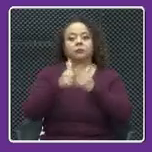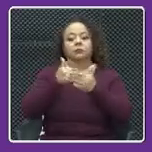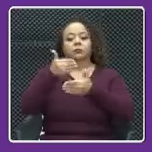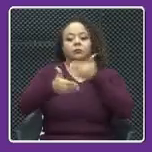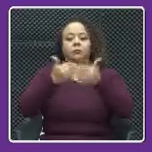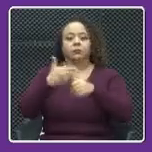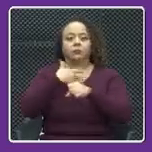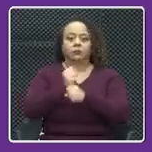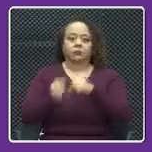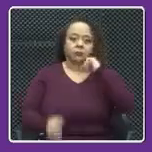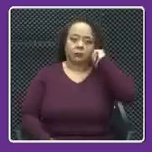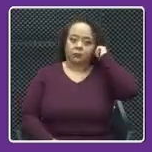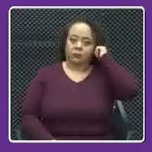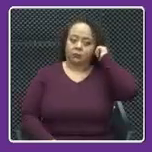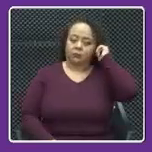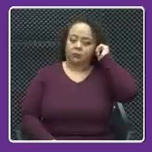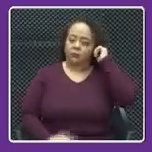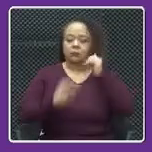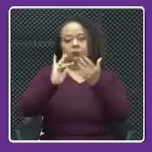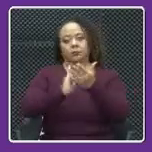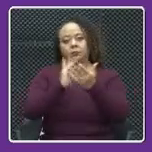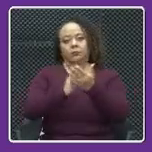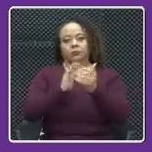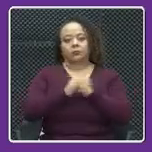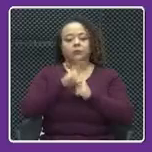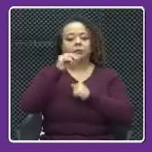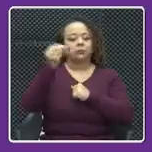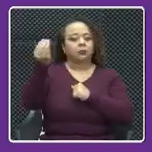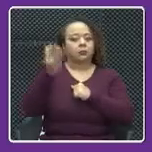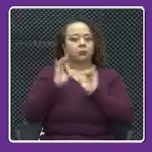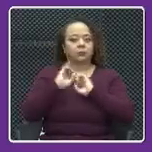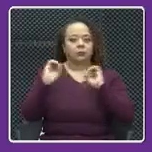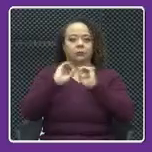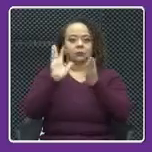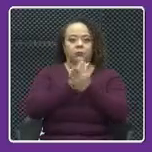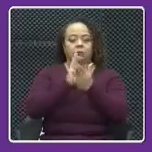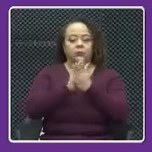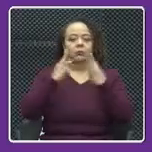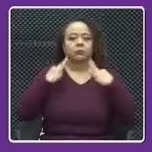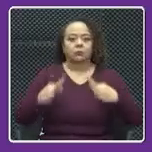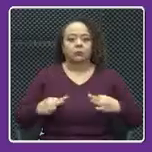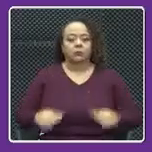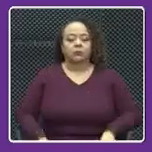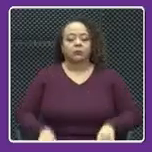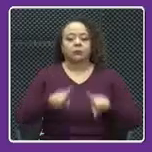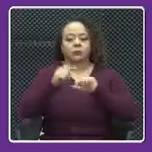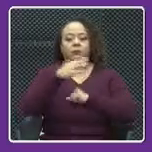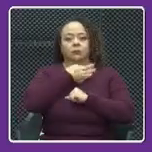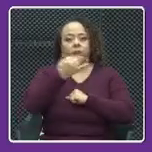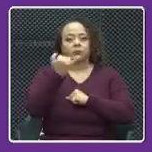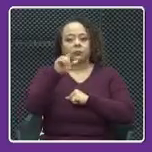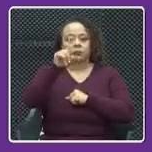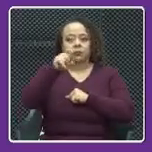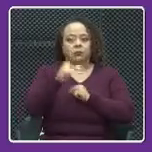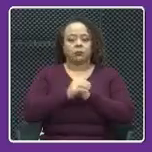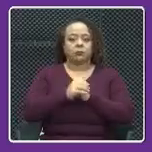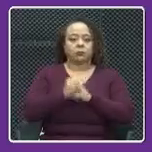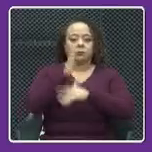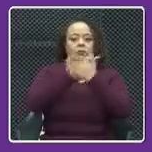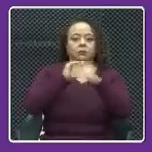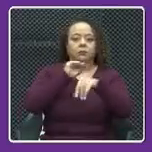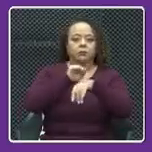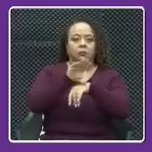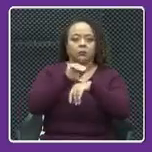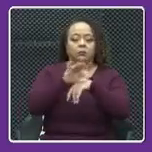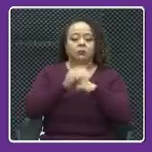que hacemos son digitales. No recibimos ningún documento en físico, pero con mucho gusto, si necesita algún